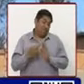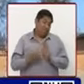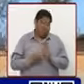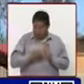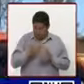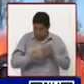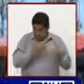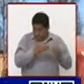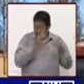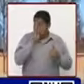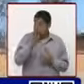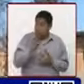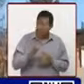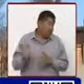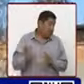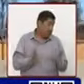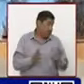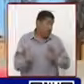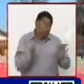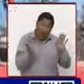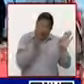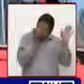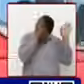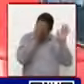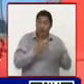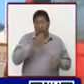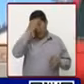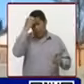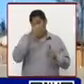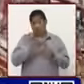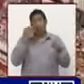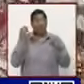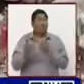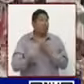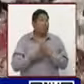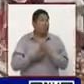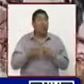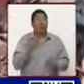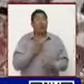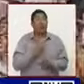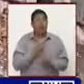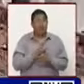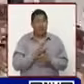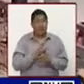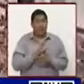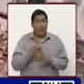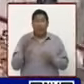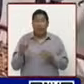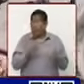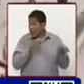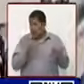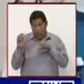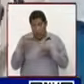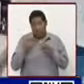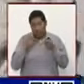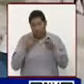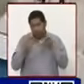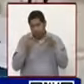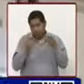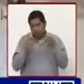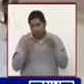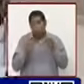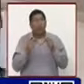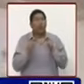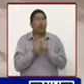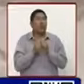seguridad y medio ambiente establecidos y fueron desalojados con el objetivo de resguardar su integridad. El hecho está controlado con